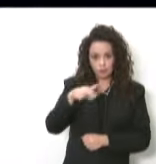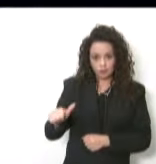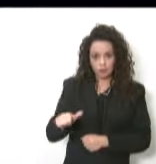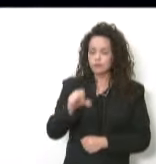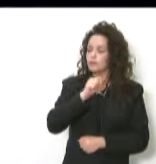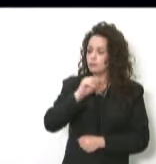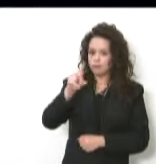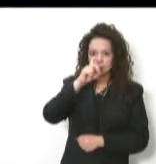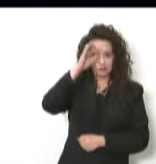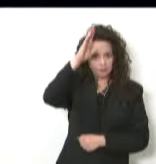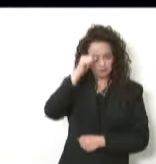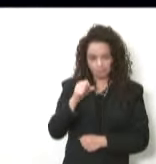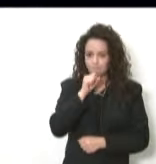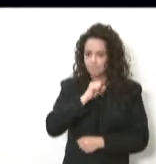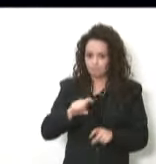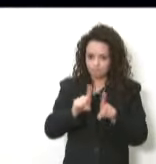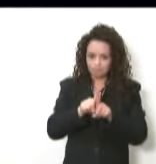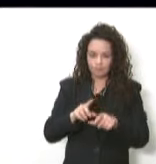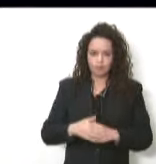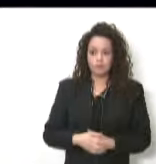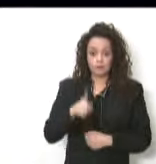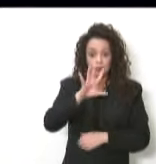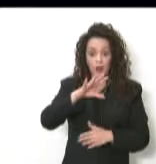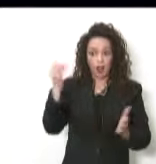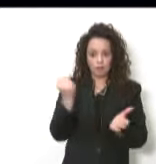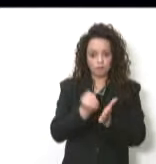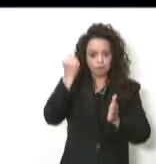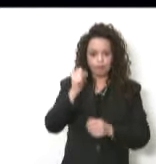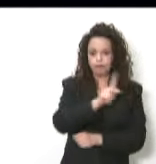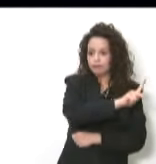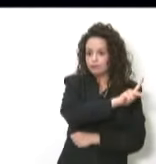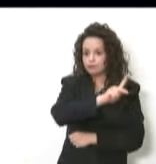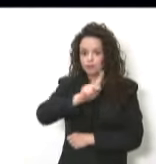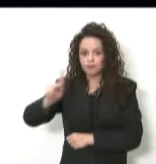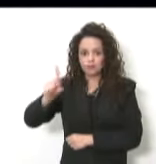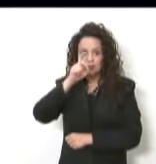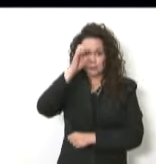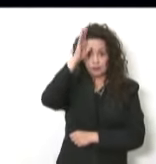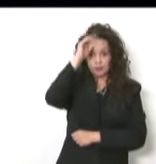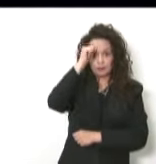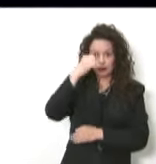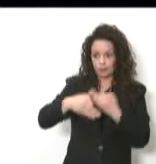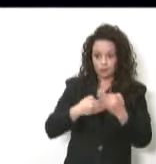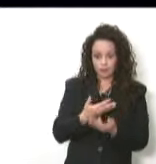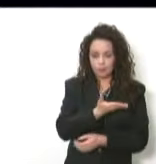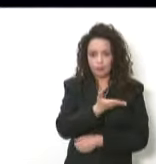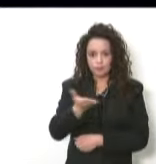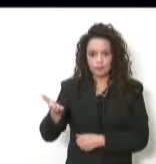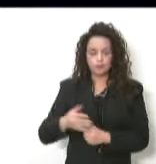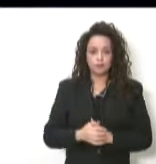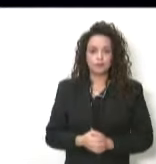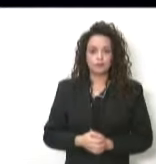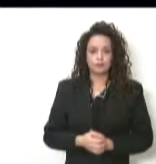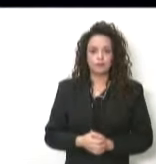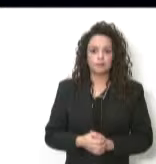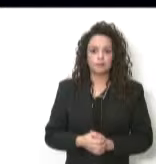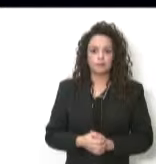también. En consecuencia, se aprueba por unanimidad de las y los comisionados la